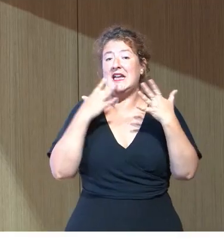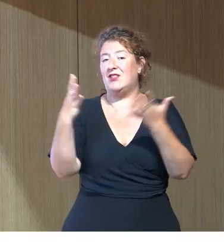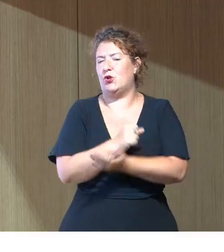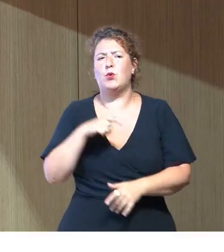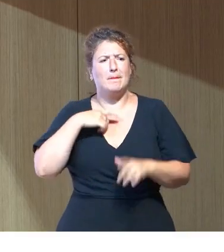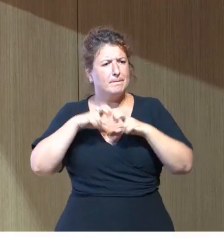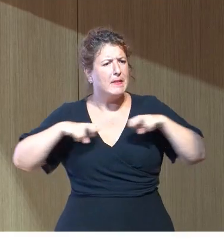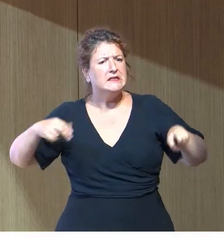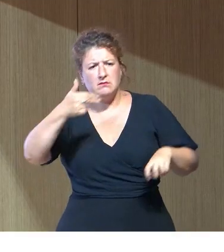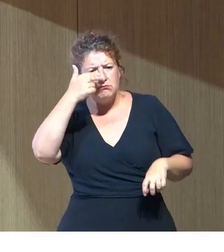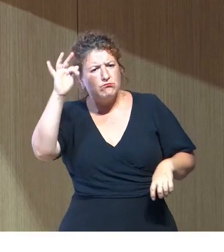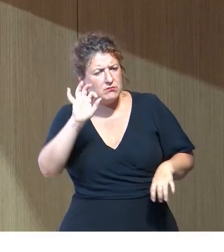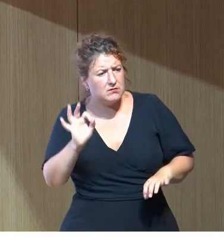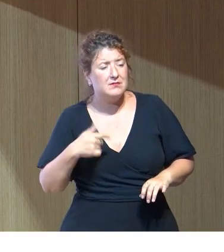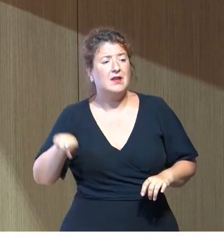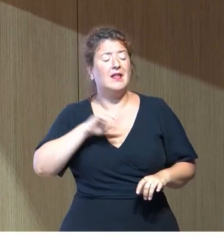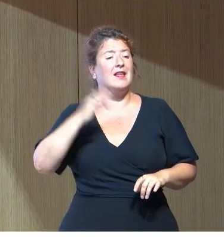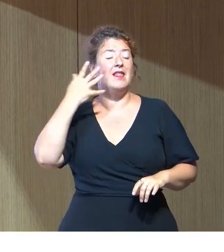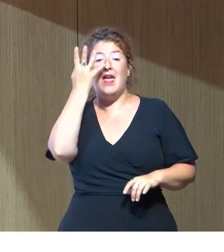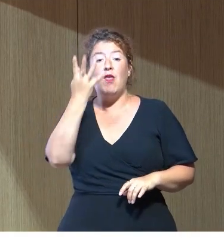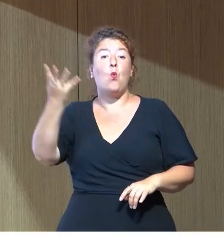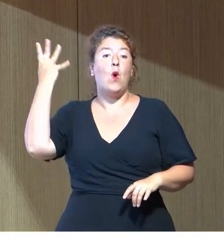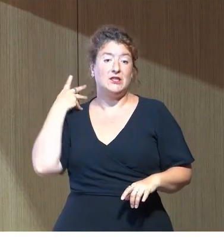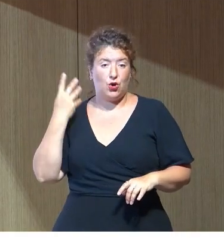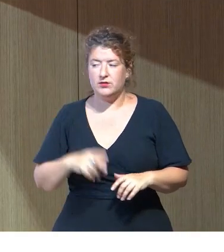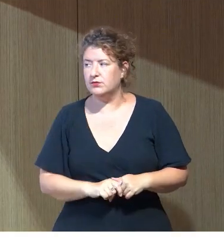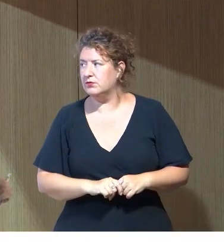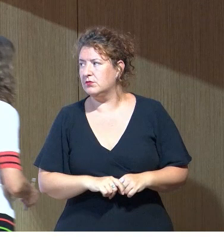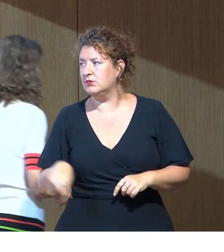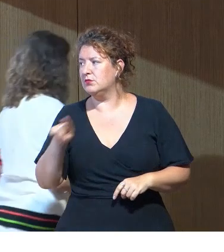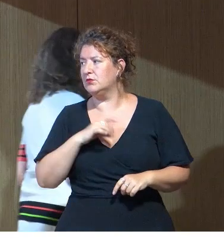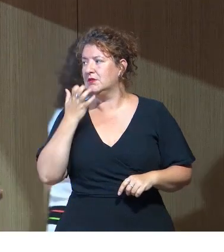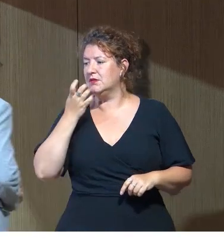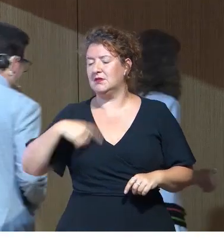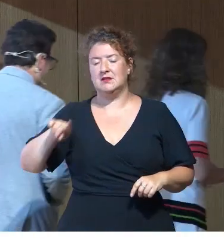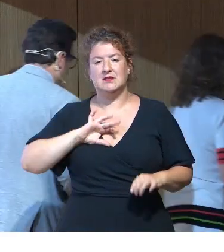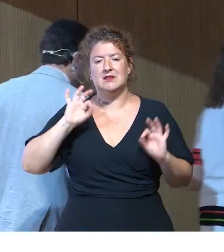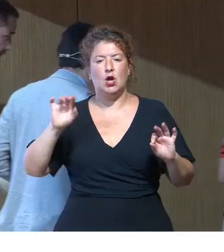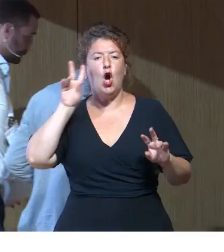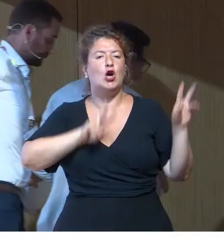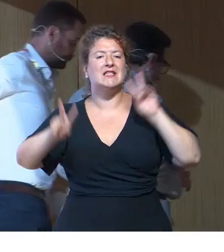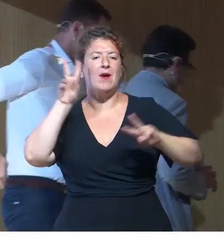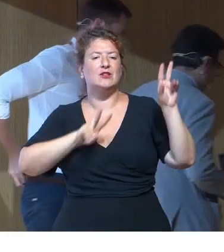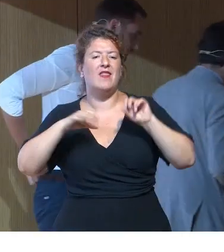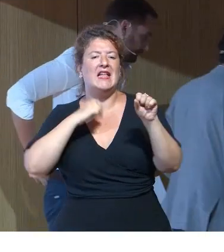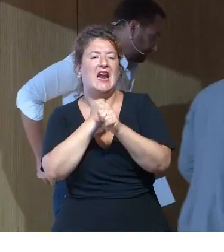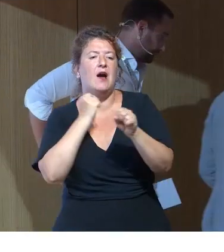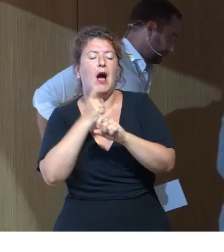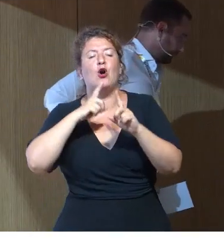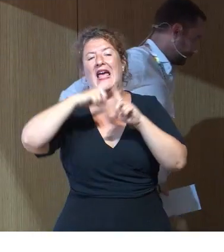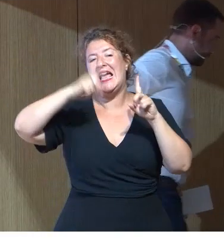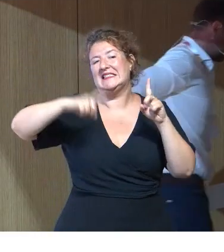y seguimos recopilando datos hace cuatro años los datos que disponíamos del observatorio sobre mercado de trabajo y